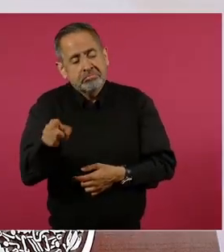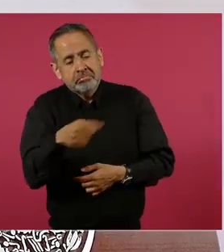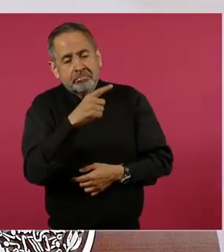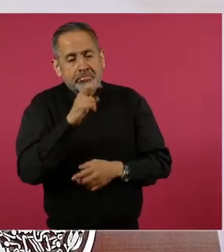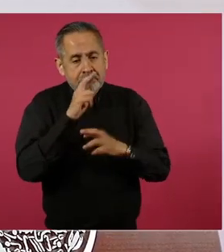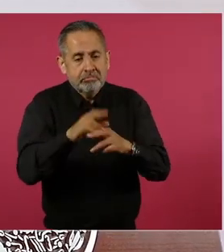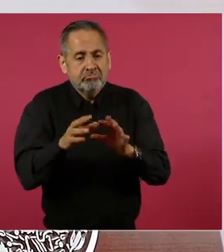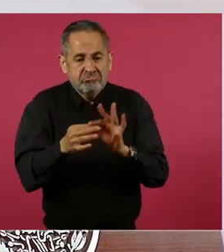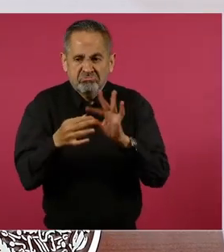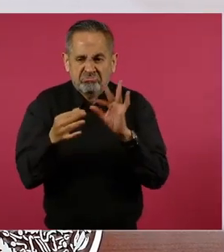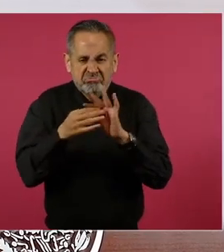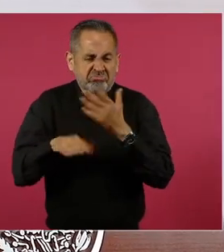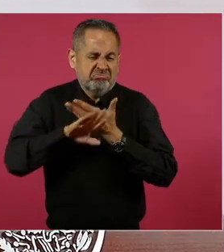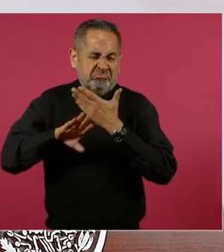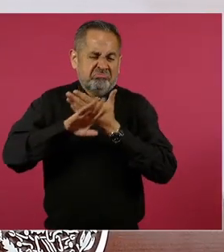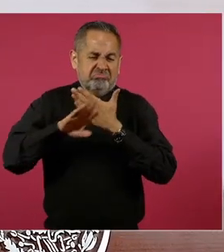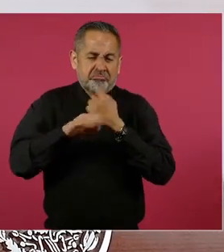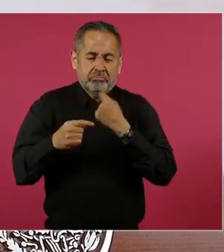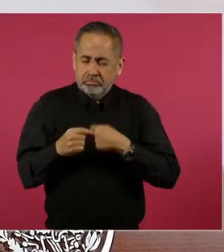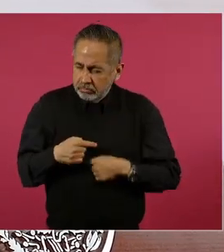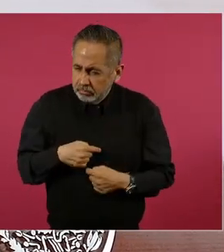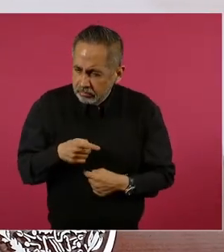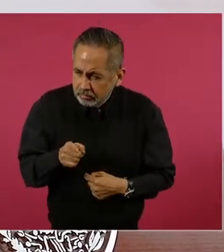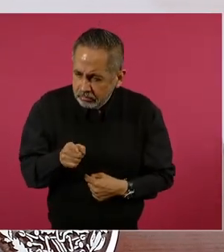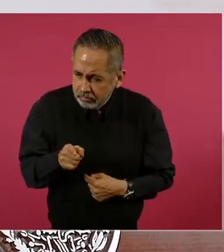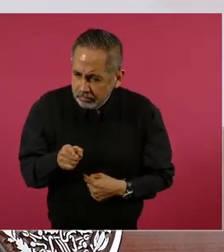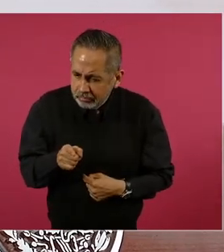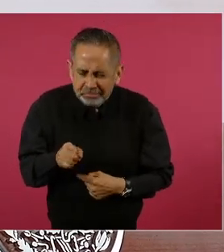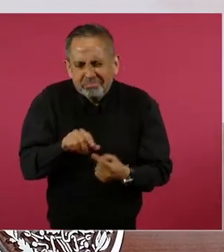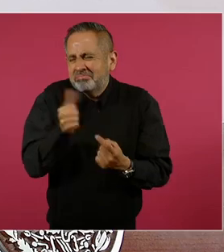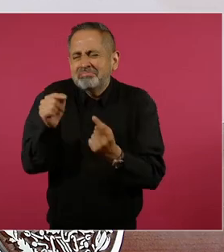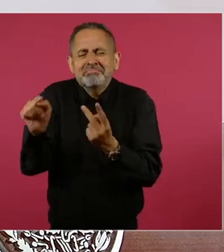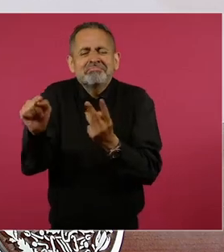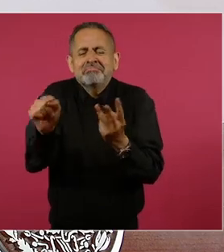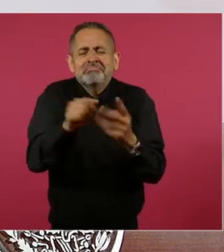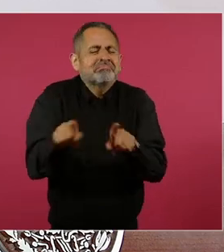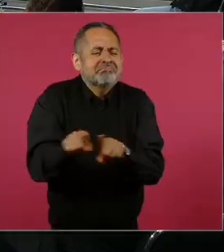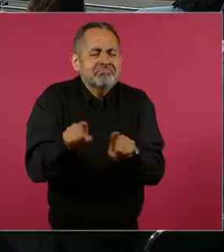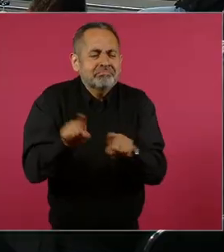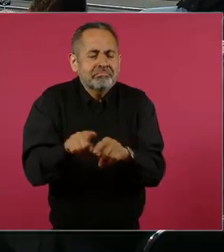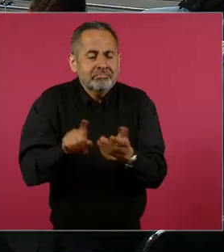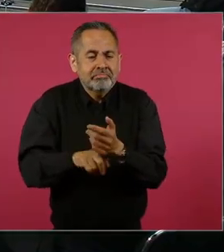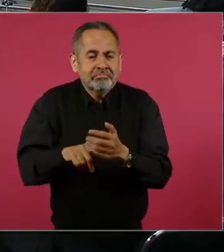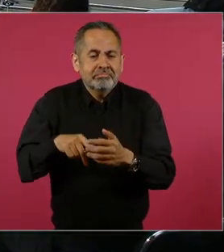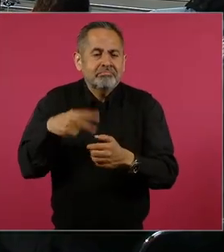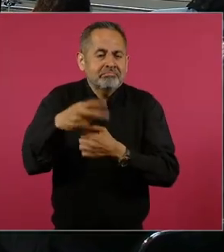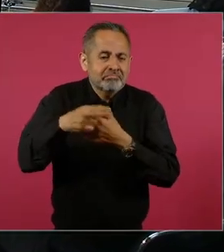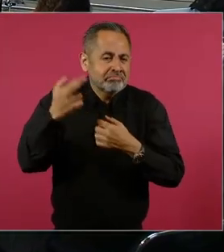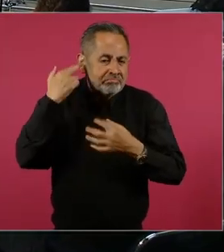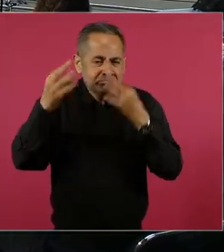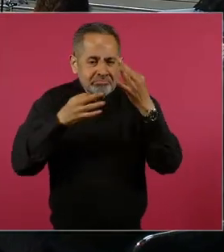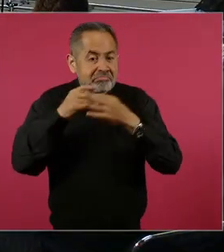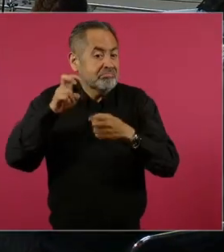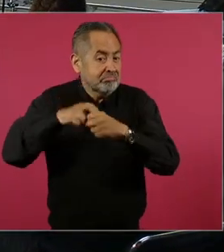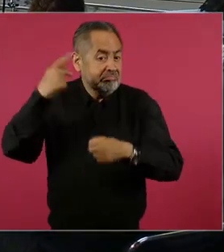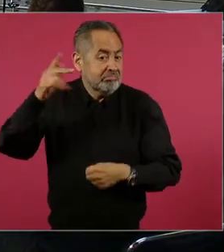se lanzó muy fuerte, y otros, en los programas de radio de